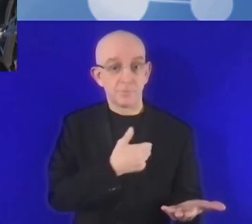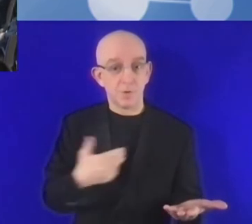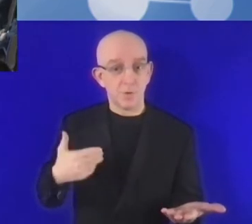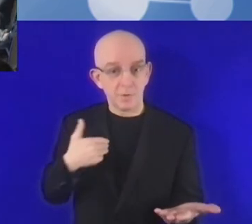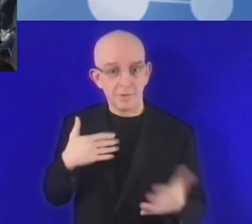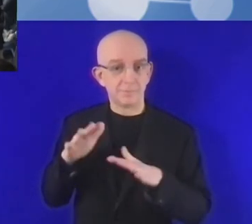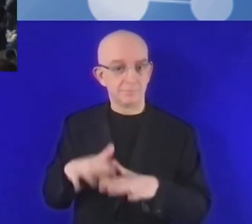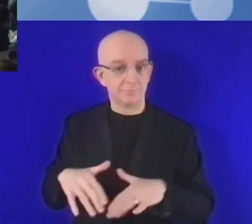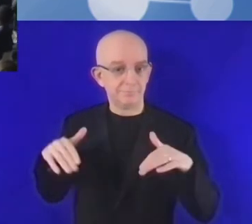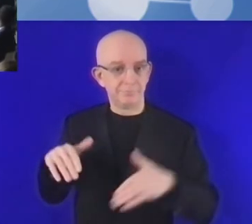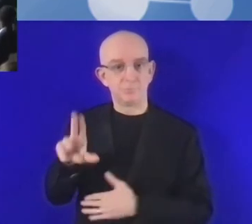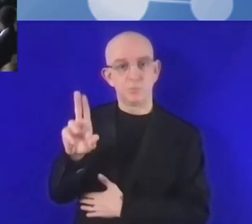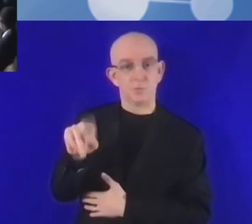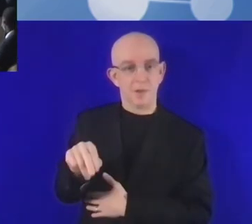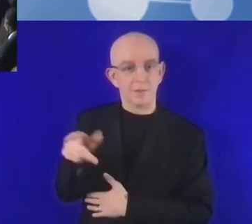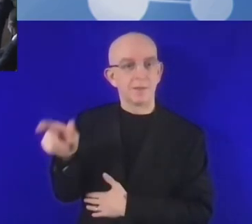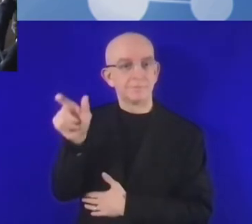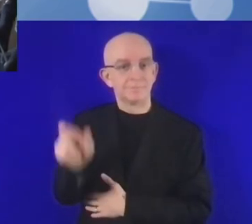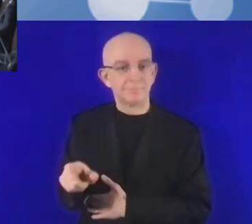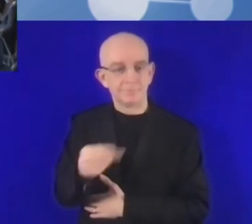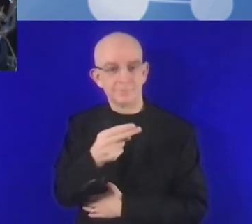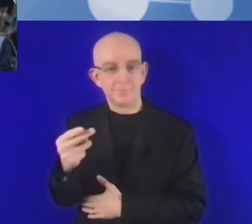del gobierno de la República de Polonia,